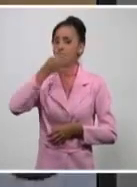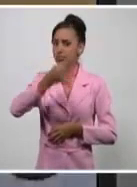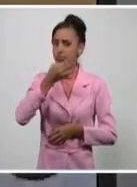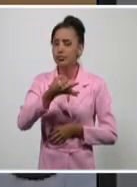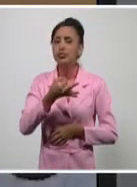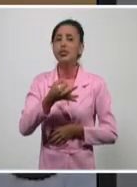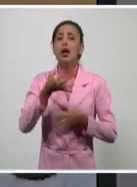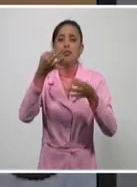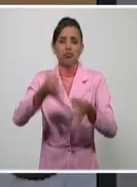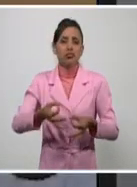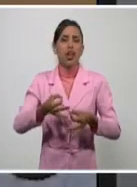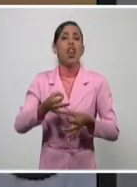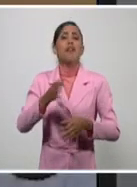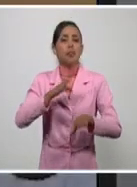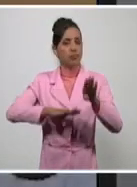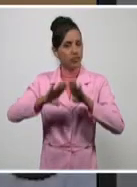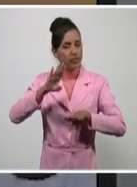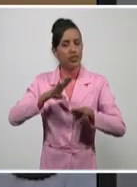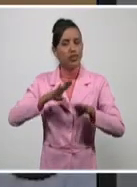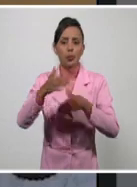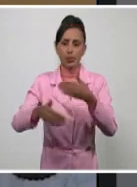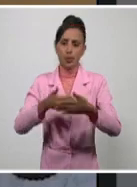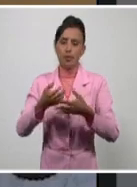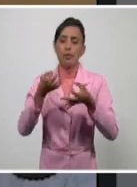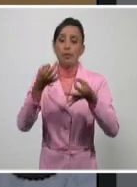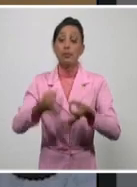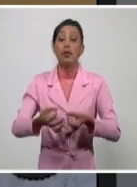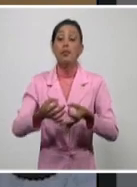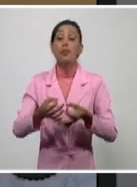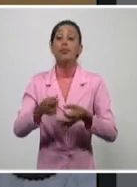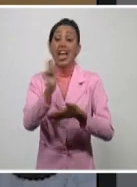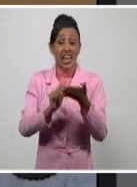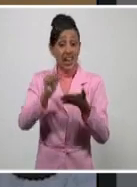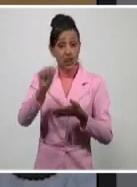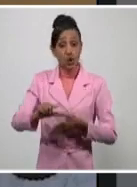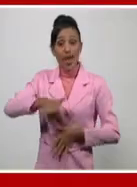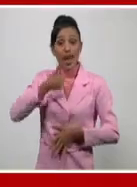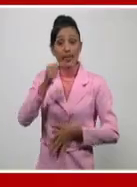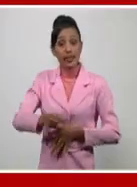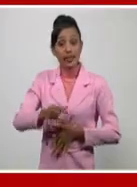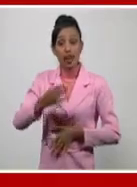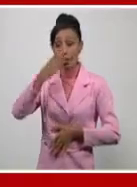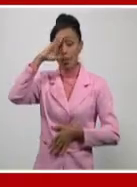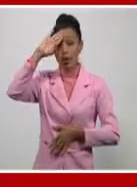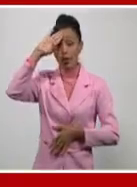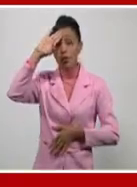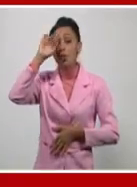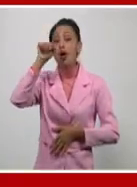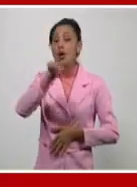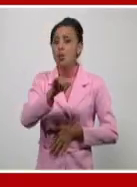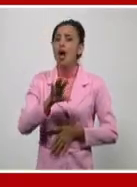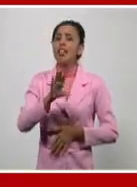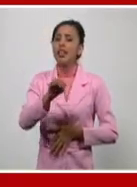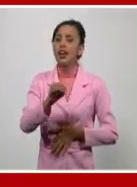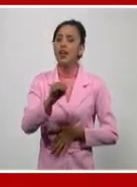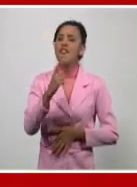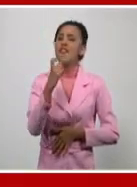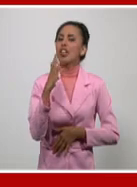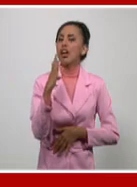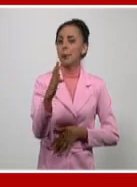de la verdad. Y en redes sociales, escritores y artistas de todo el país plantaron bandera contra el irrespeto que engendra el